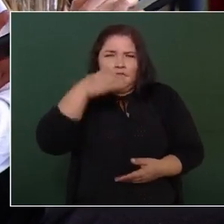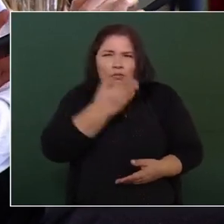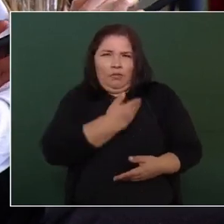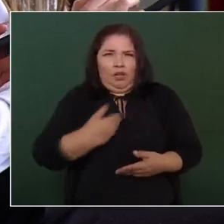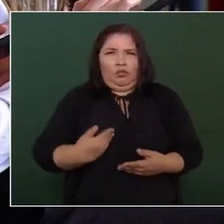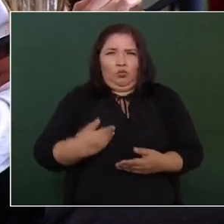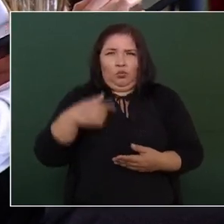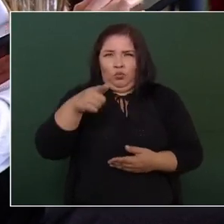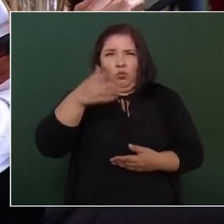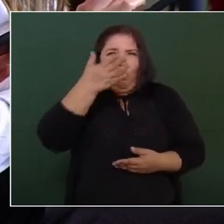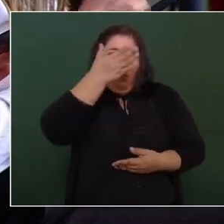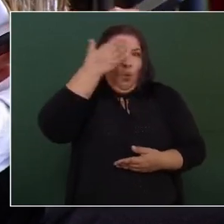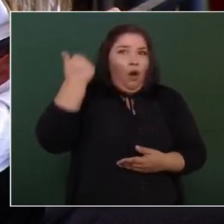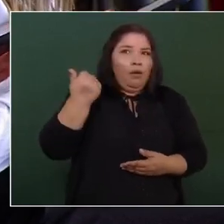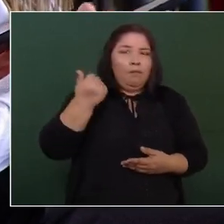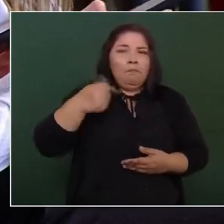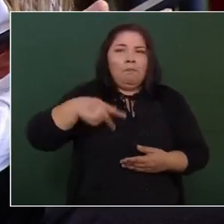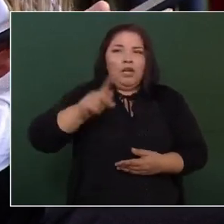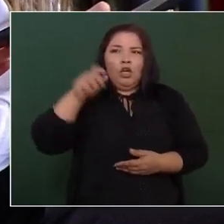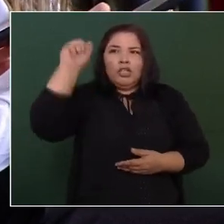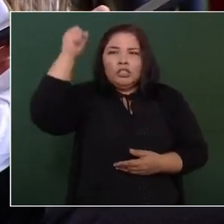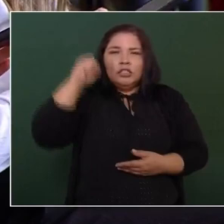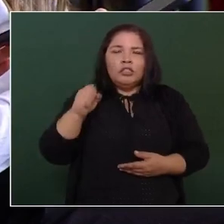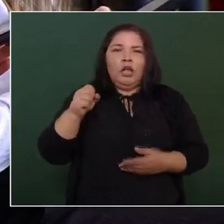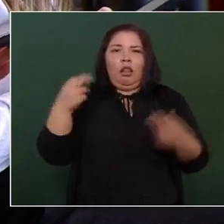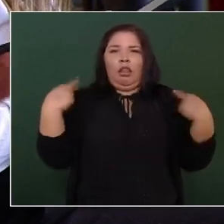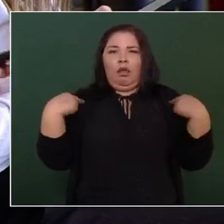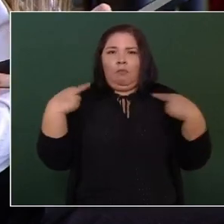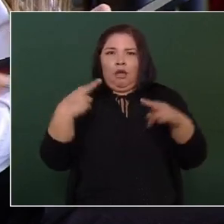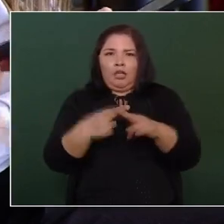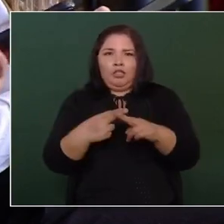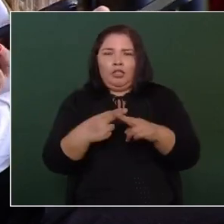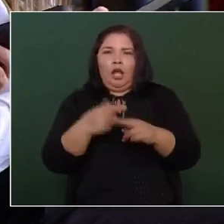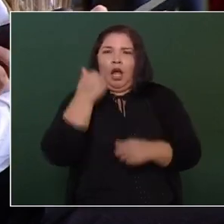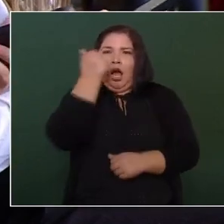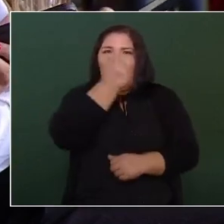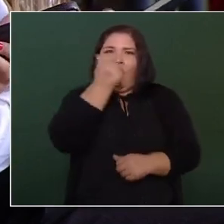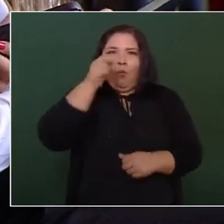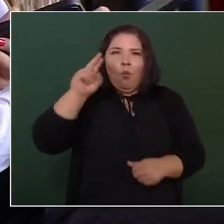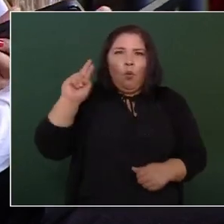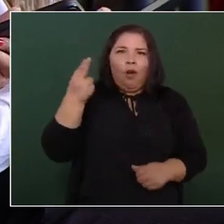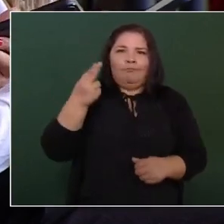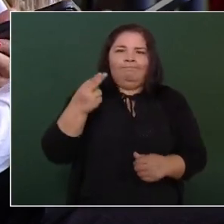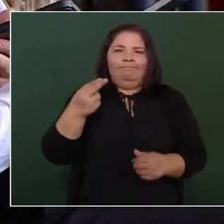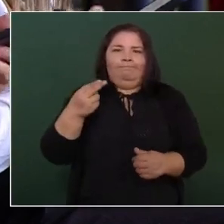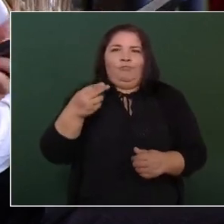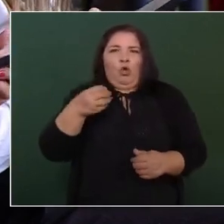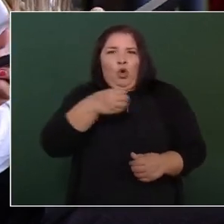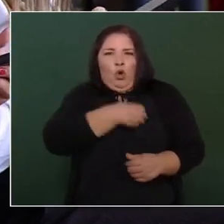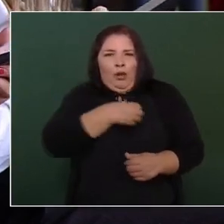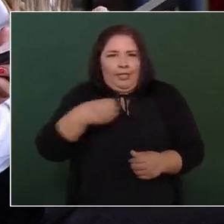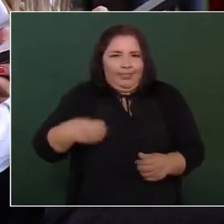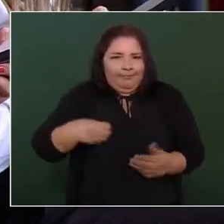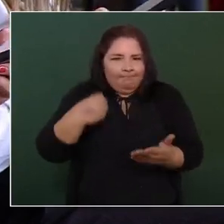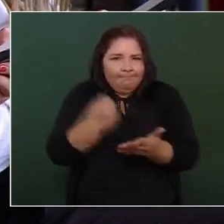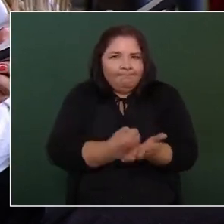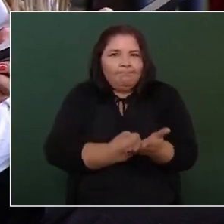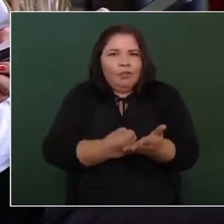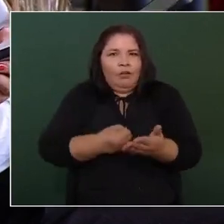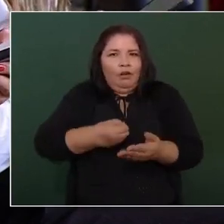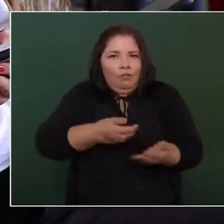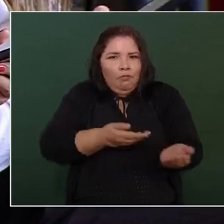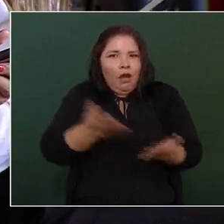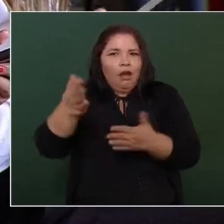vez no esté enterado, pero en Sinaloa los maestros y los alumnos de la UAS son obligados a que vayan a marchas, son